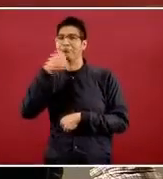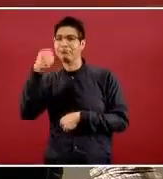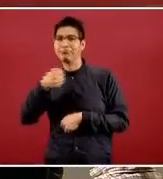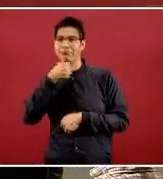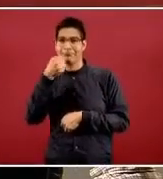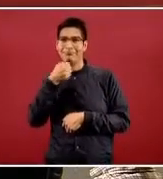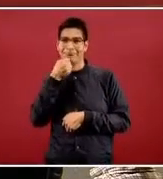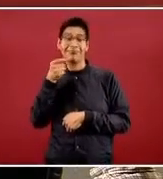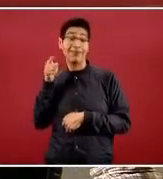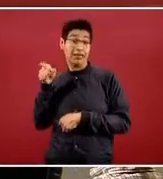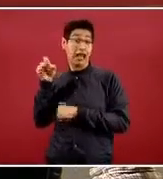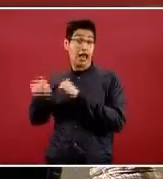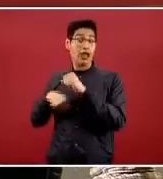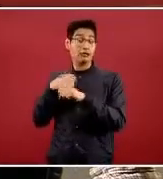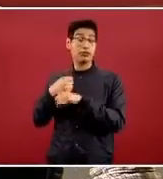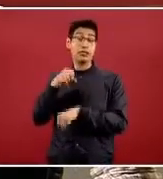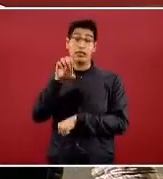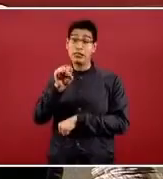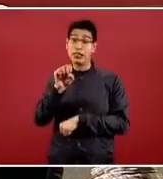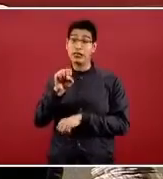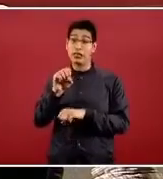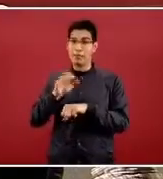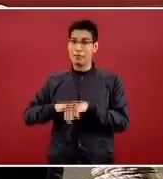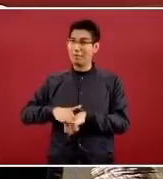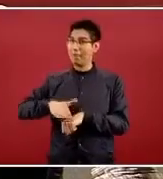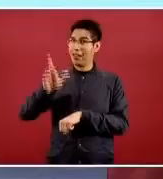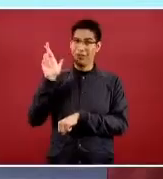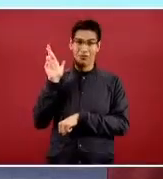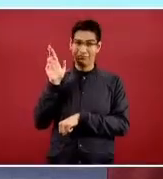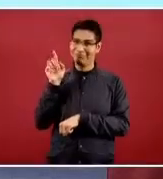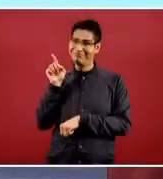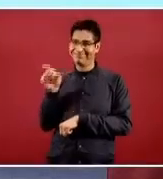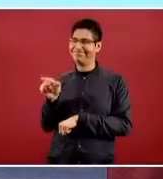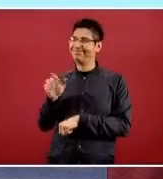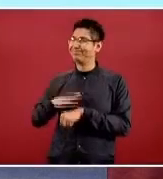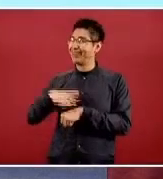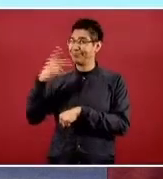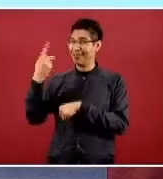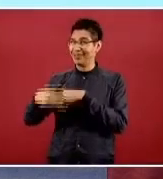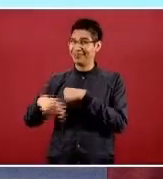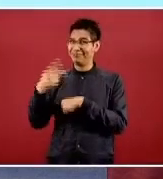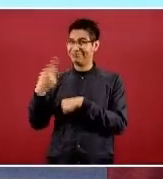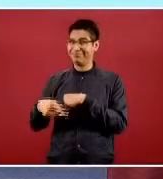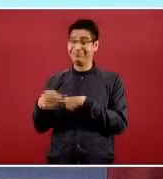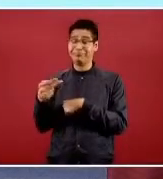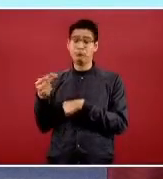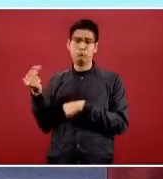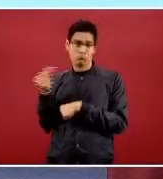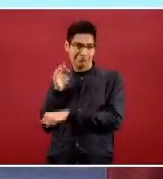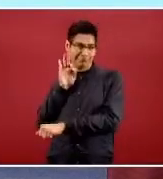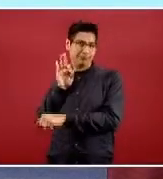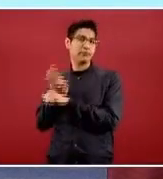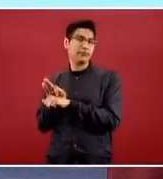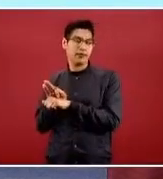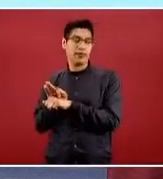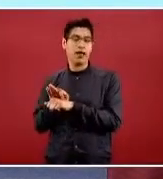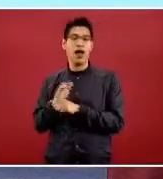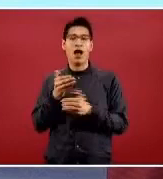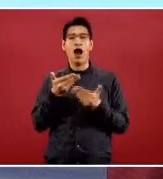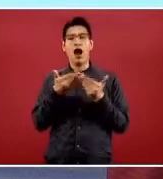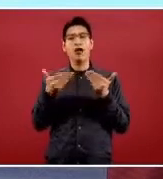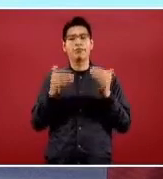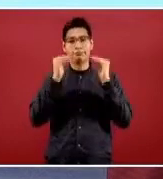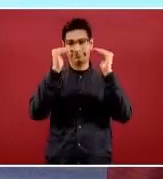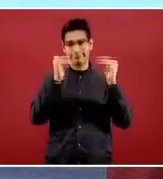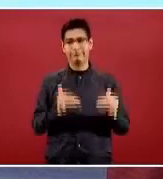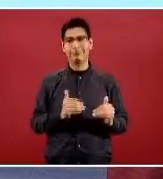de 60 años de edad y que tienen más propensión a poder enfermar. Prácticamente la distribución por sexo sigue